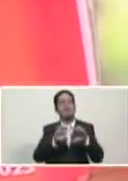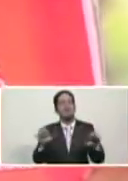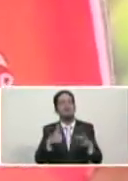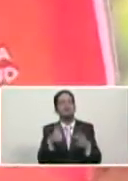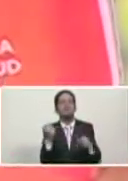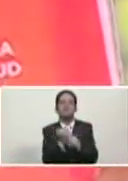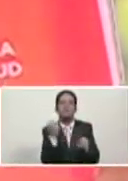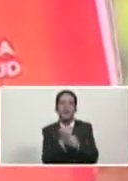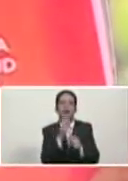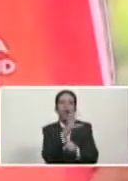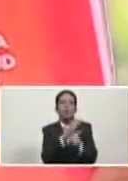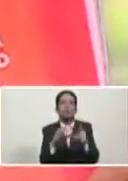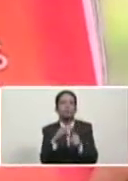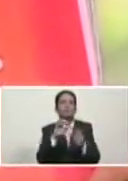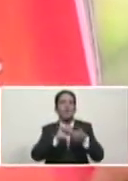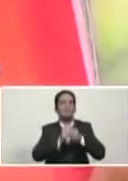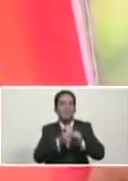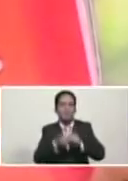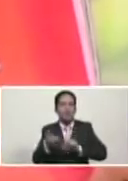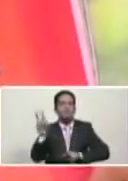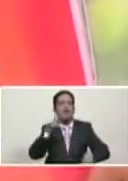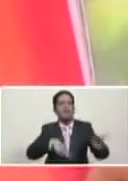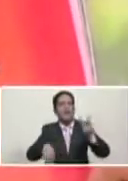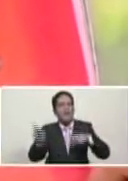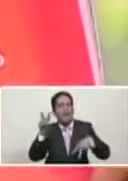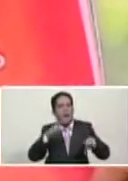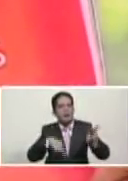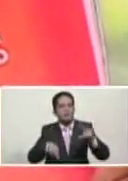cultura, la recreación.